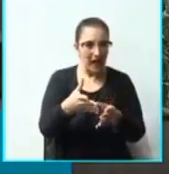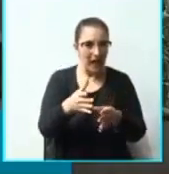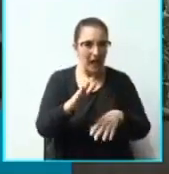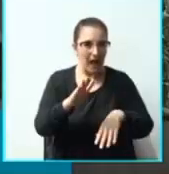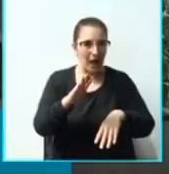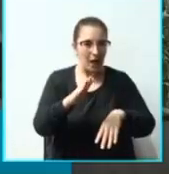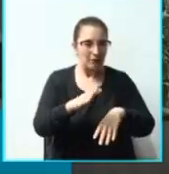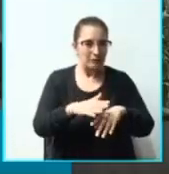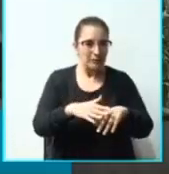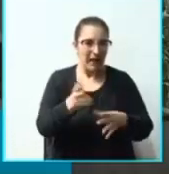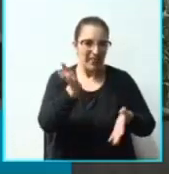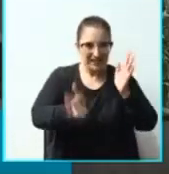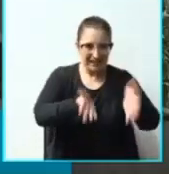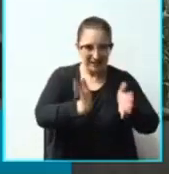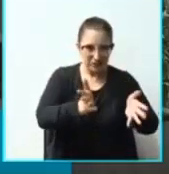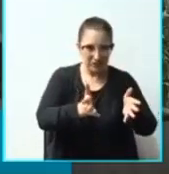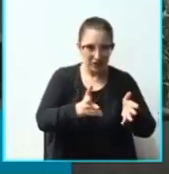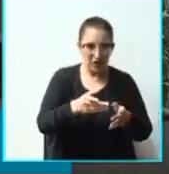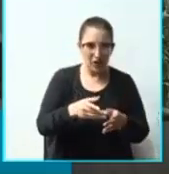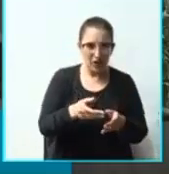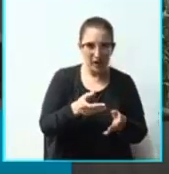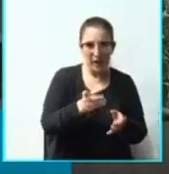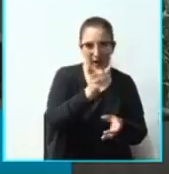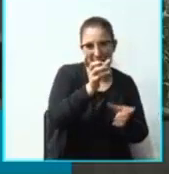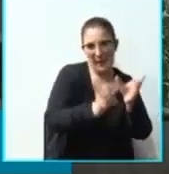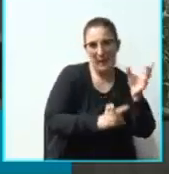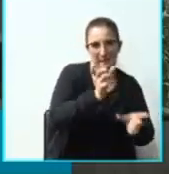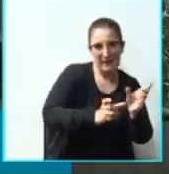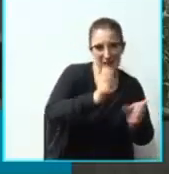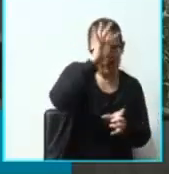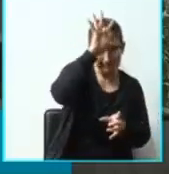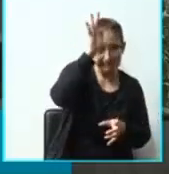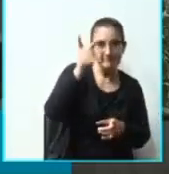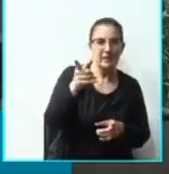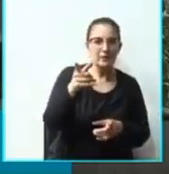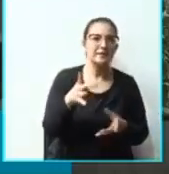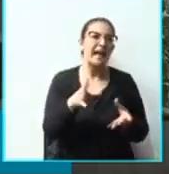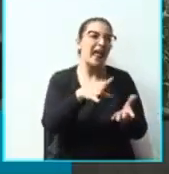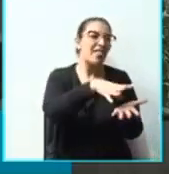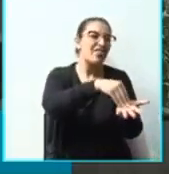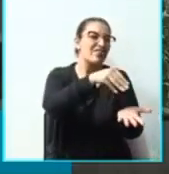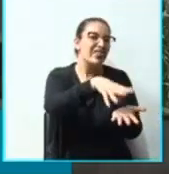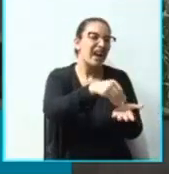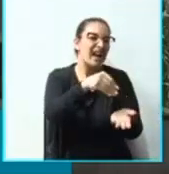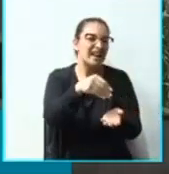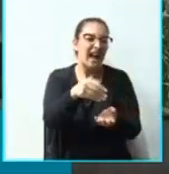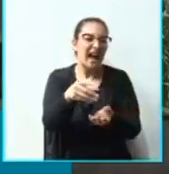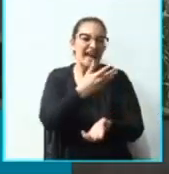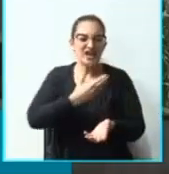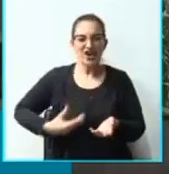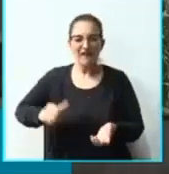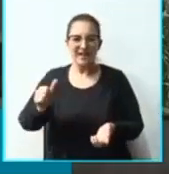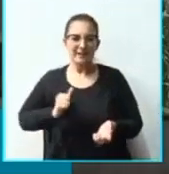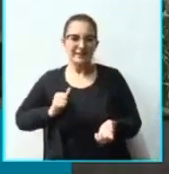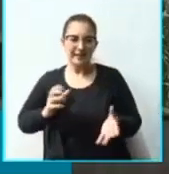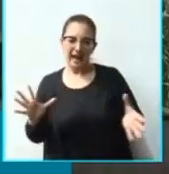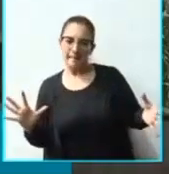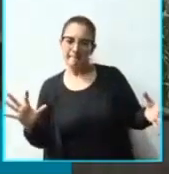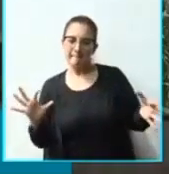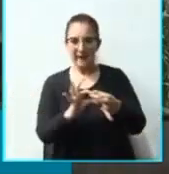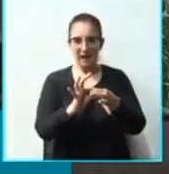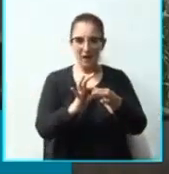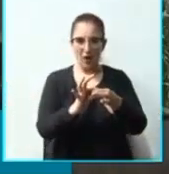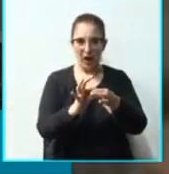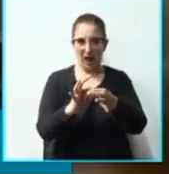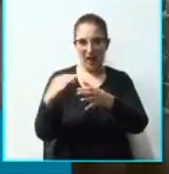pueblos originarios. Así que tierra y dictadura tienen una larga y terrible historia